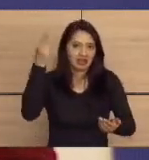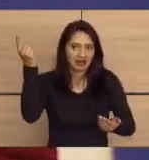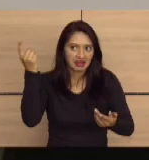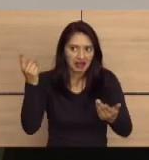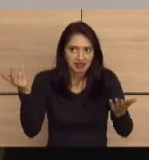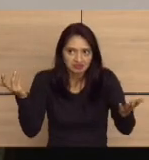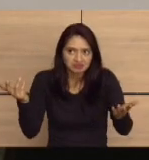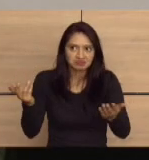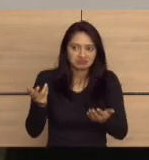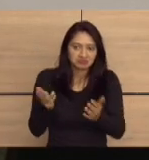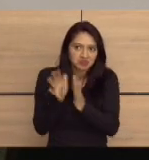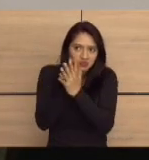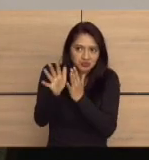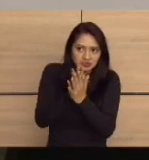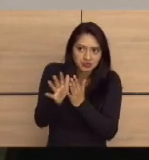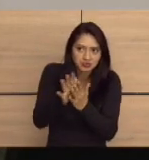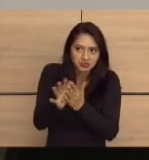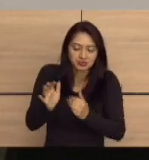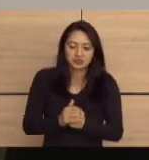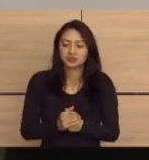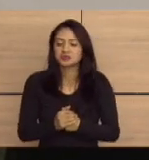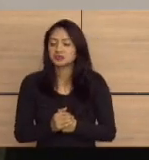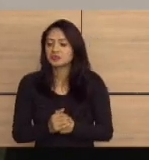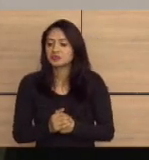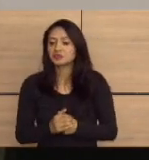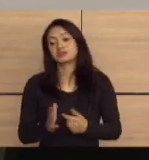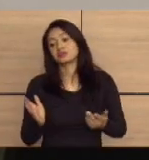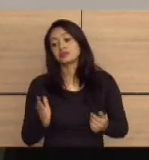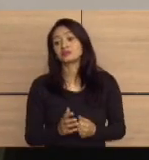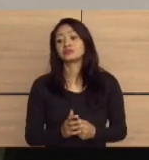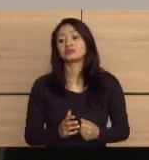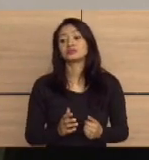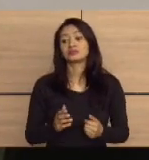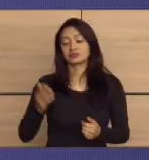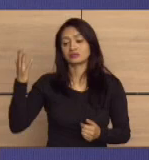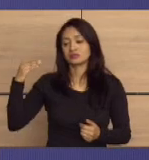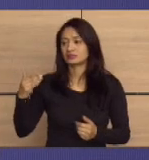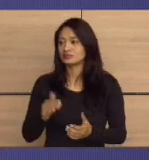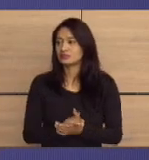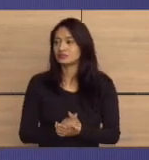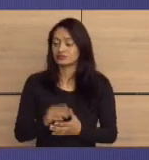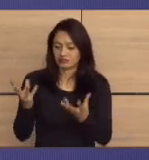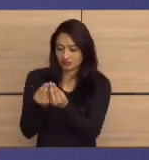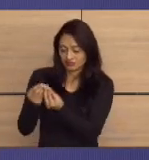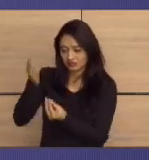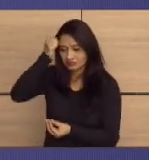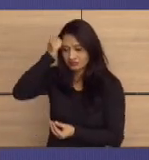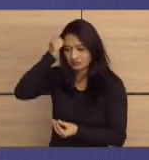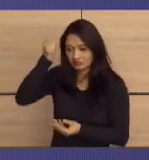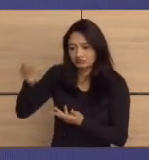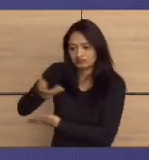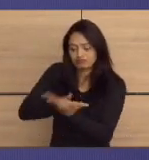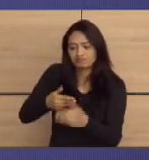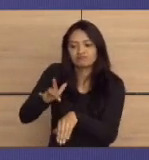esperaría. Uno esperaría, pues en el sentido que han hablado mis colegas, poder